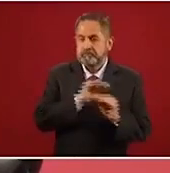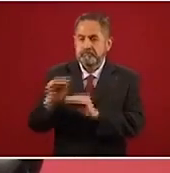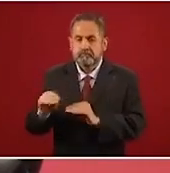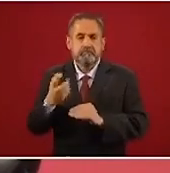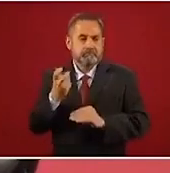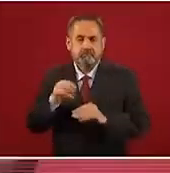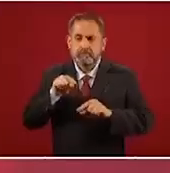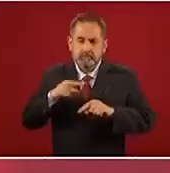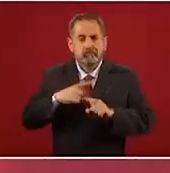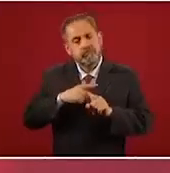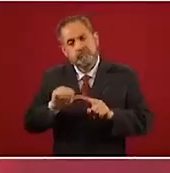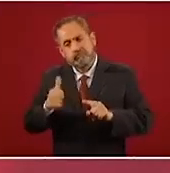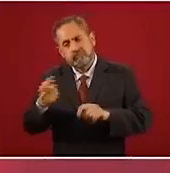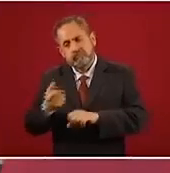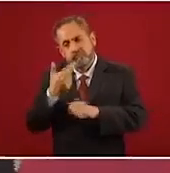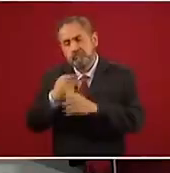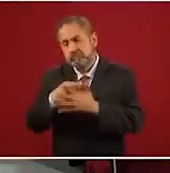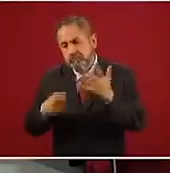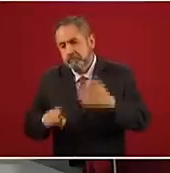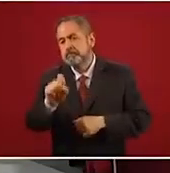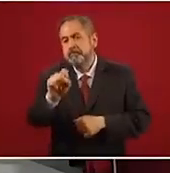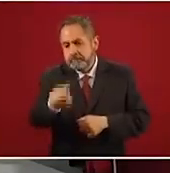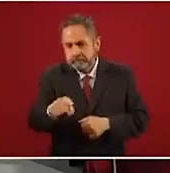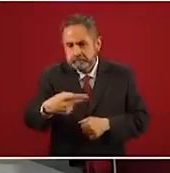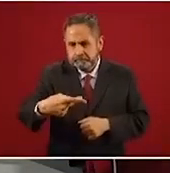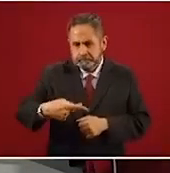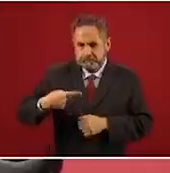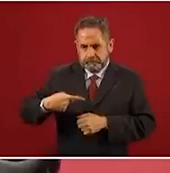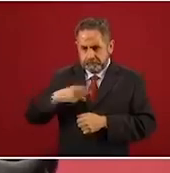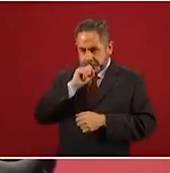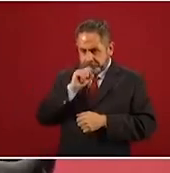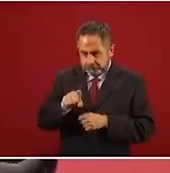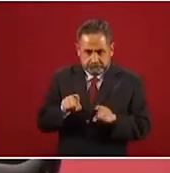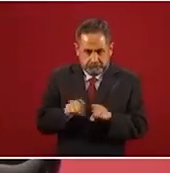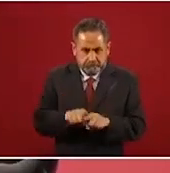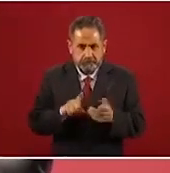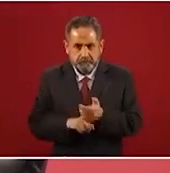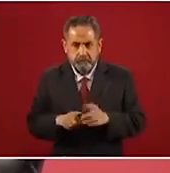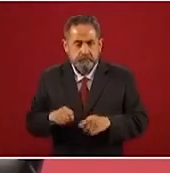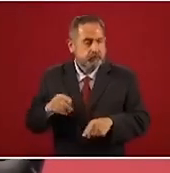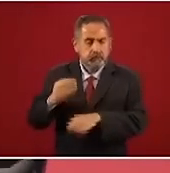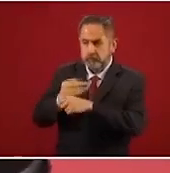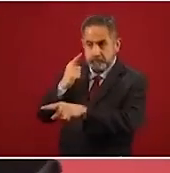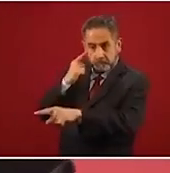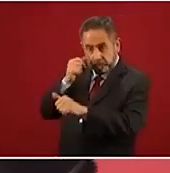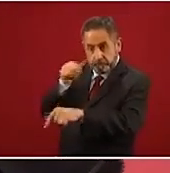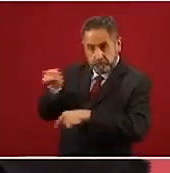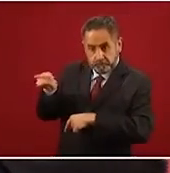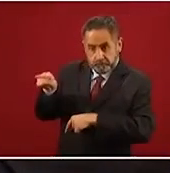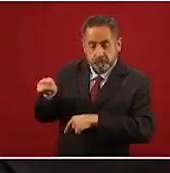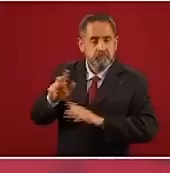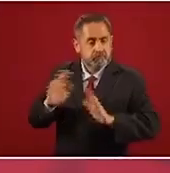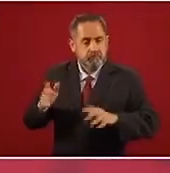así otras secretarías. Lo mismo en esta pregunta que tú haces, ¿no? Aquí lo está escuchando ya